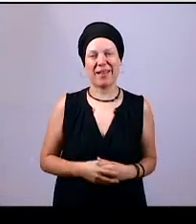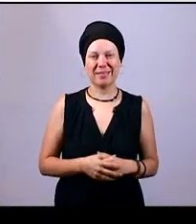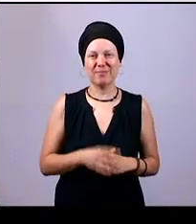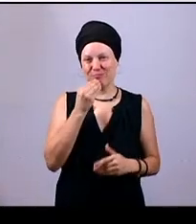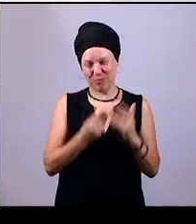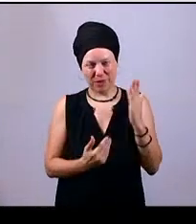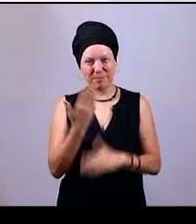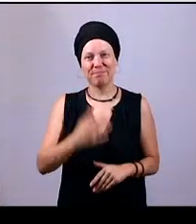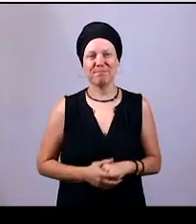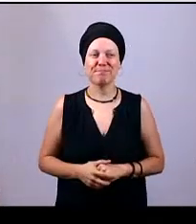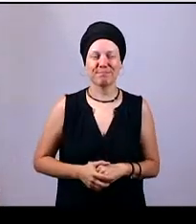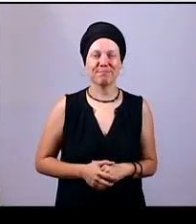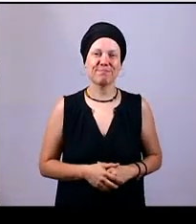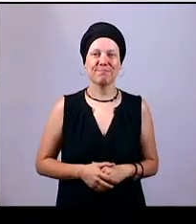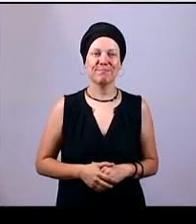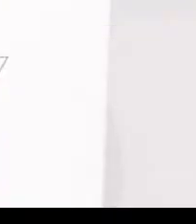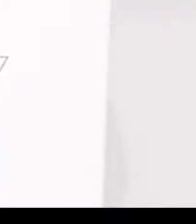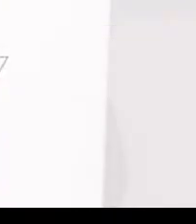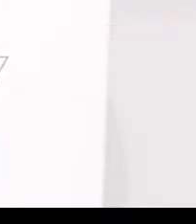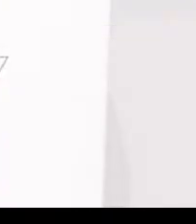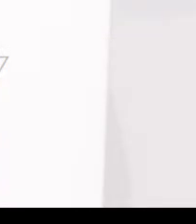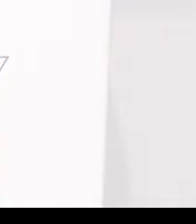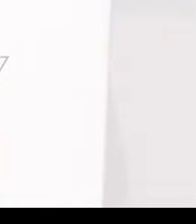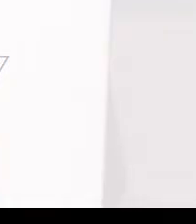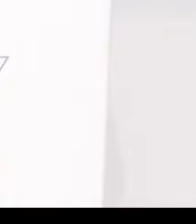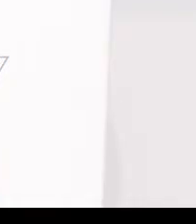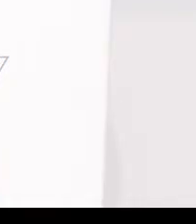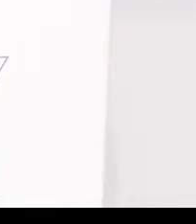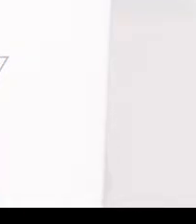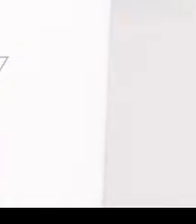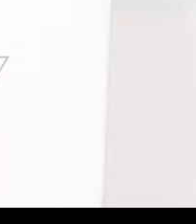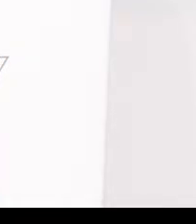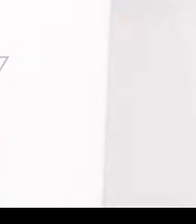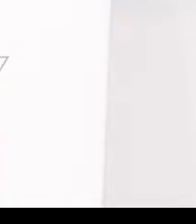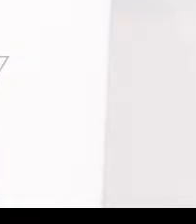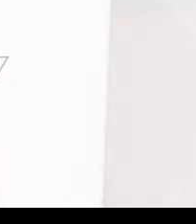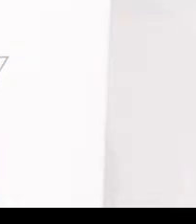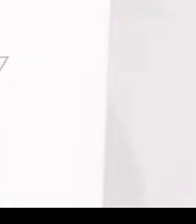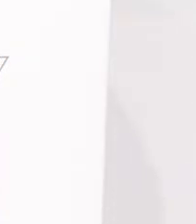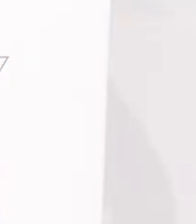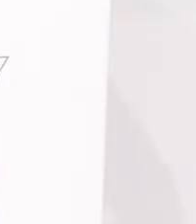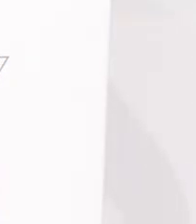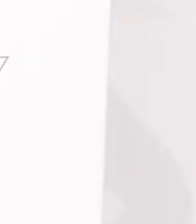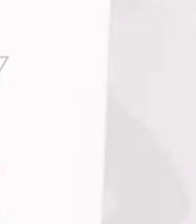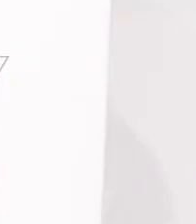Buenos días. Todo, ¿eh?